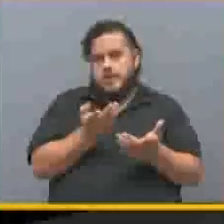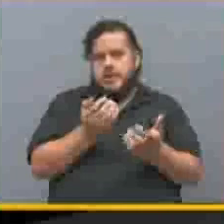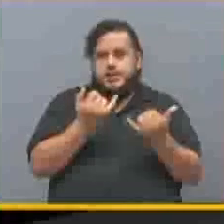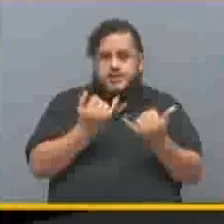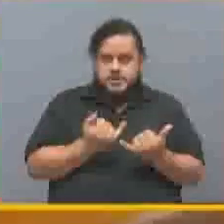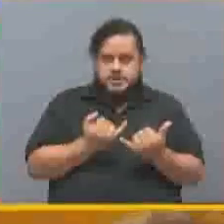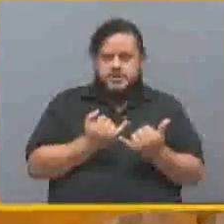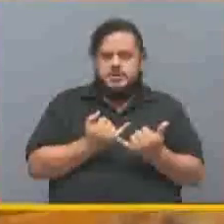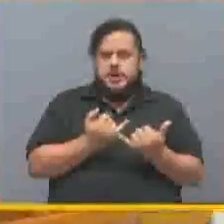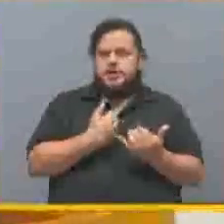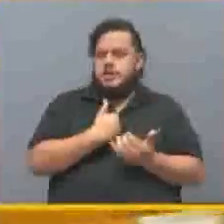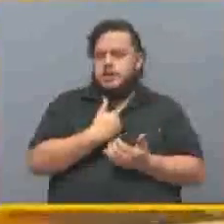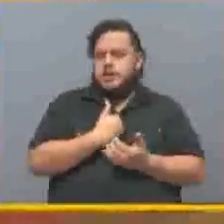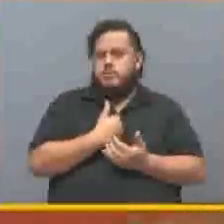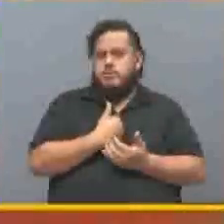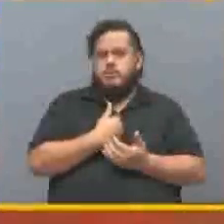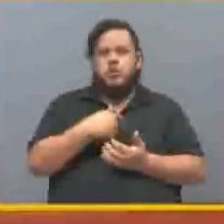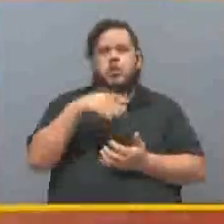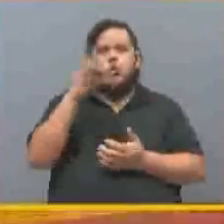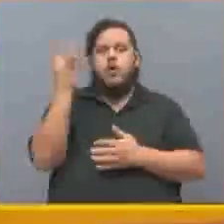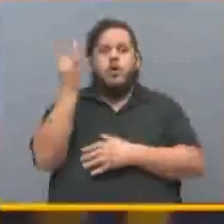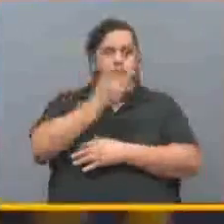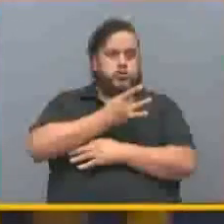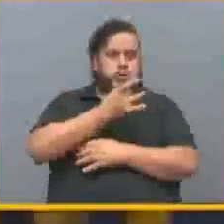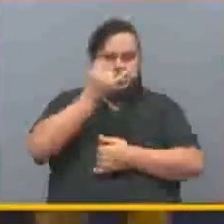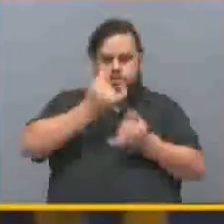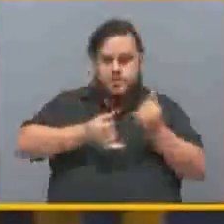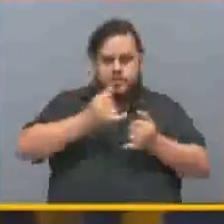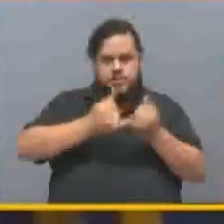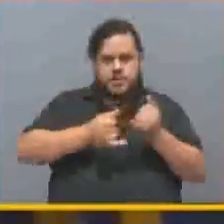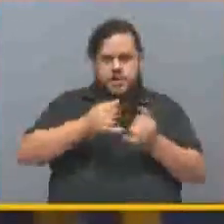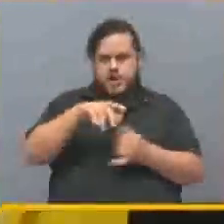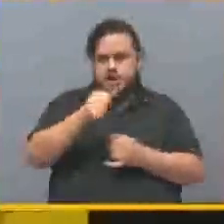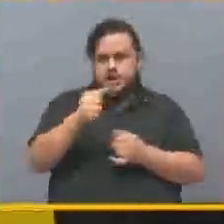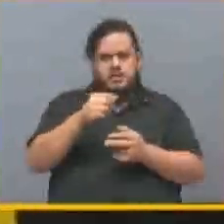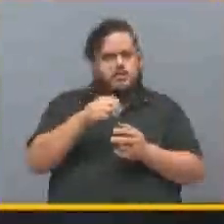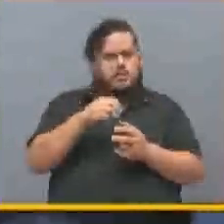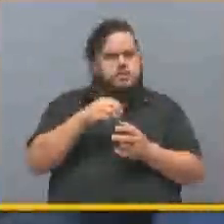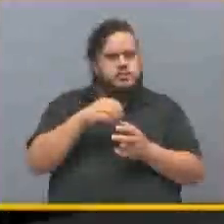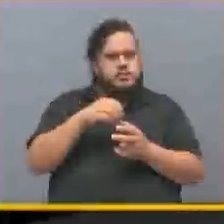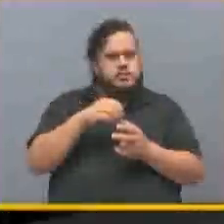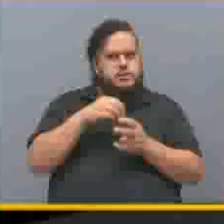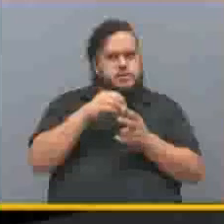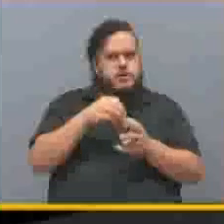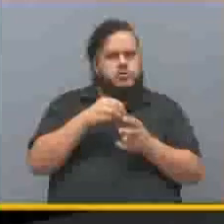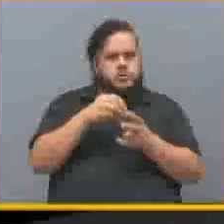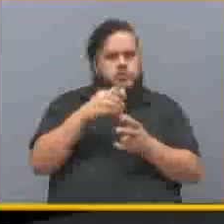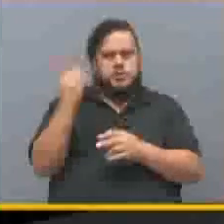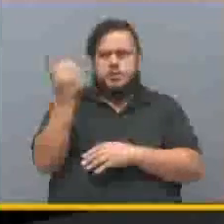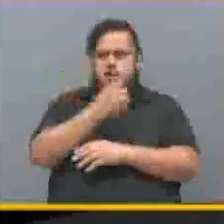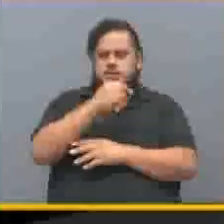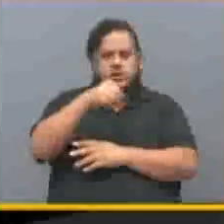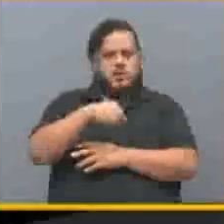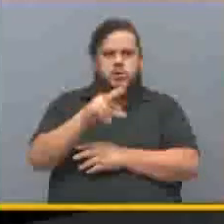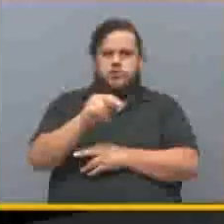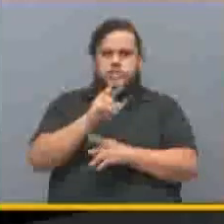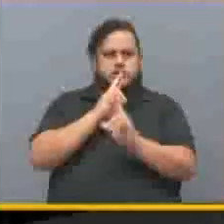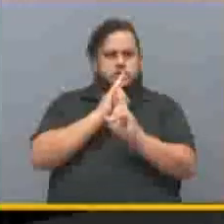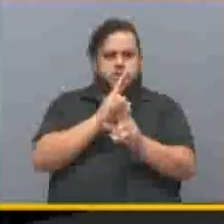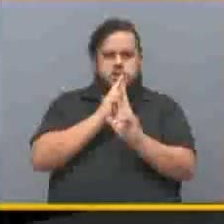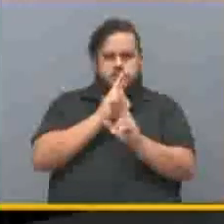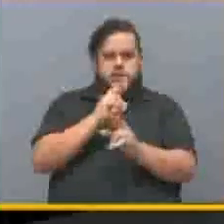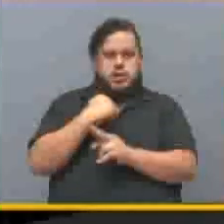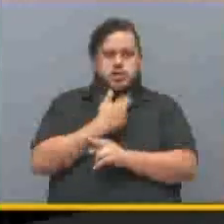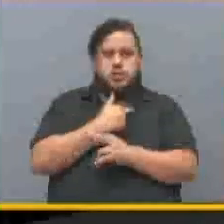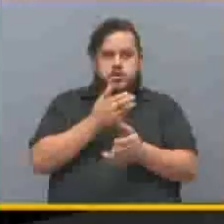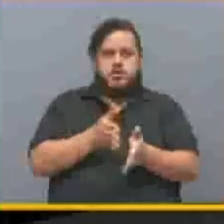estamos a 8 días de finalizar el mes de octubre y al día de hoy no ha sido contestada